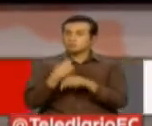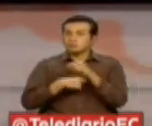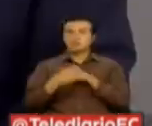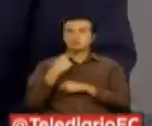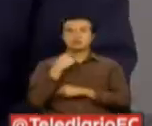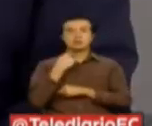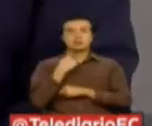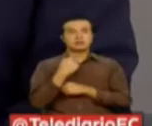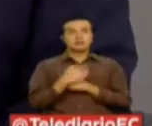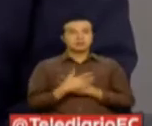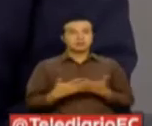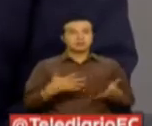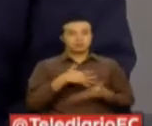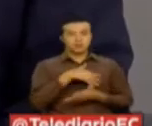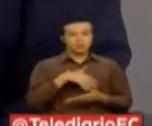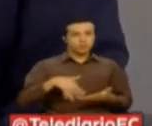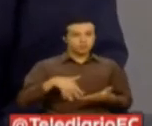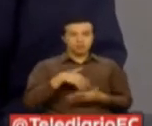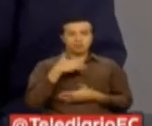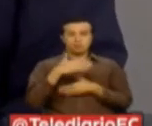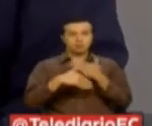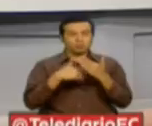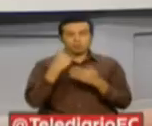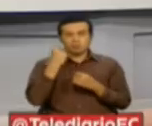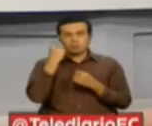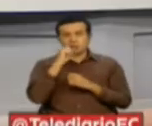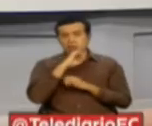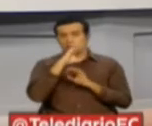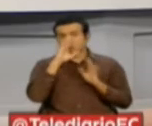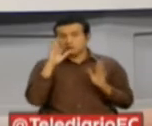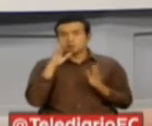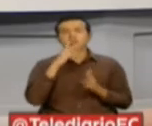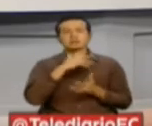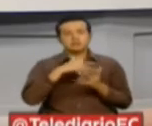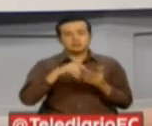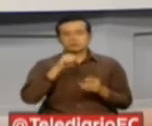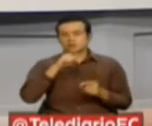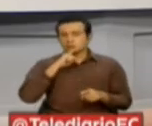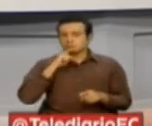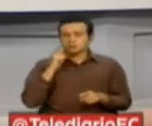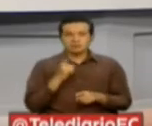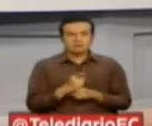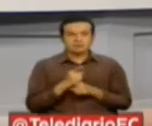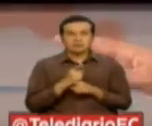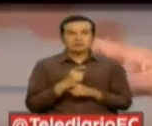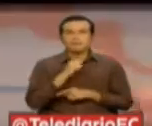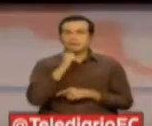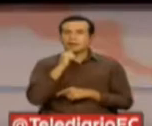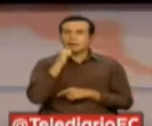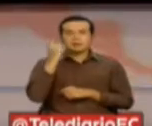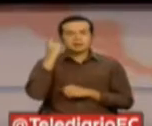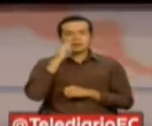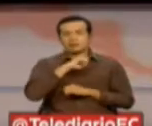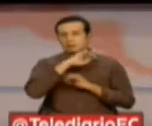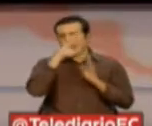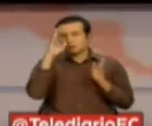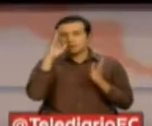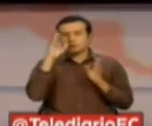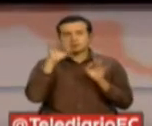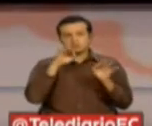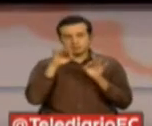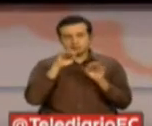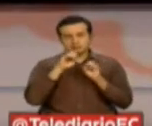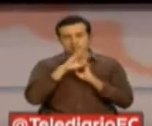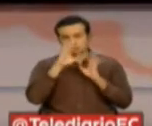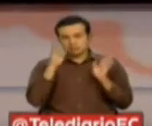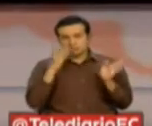directas o indirectas dilucidando correcto son son dudas evidentemente porque no tenemos la información pero vale la pena dejarlas ahí